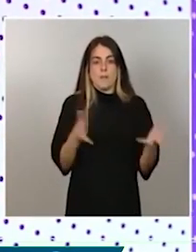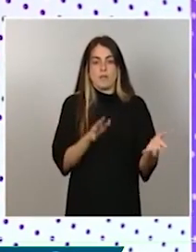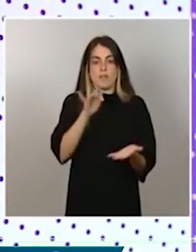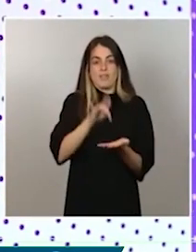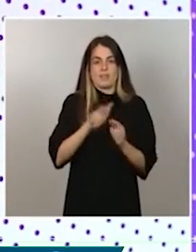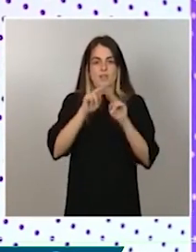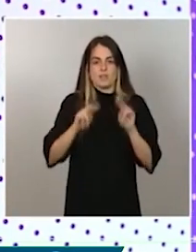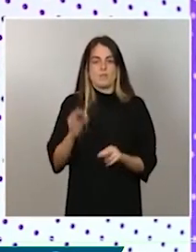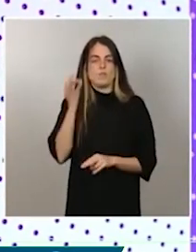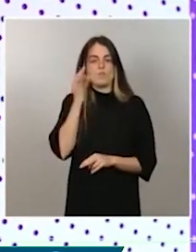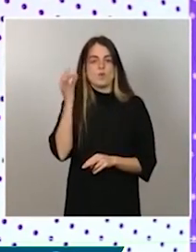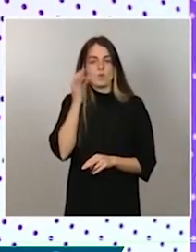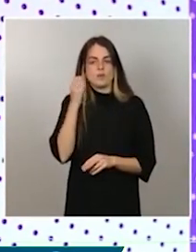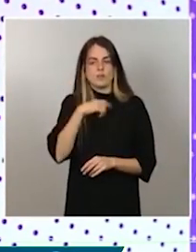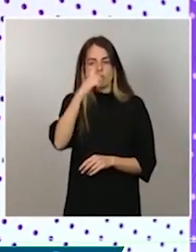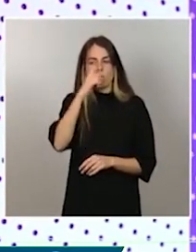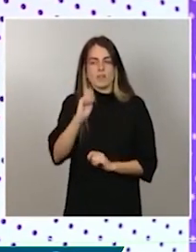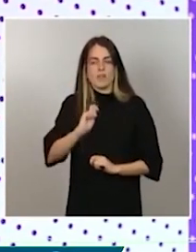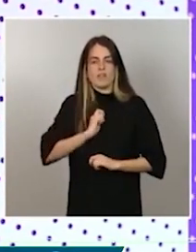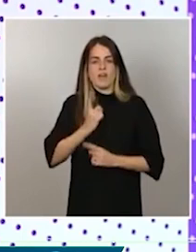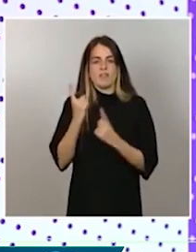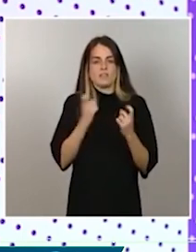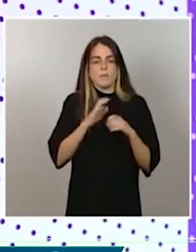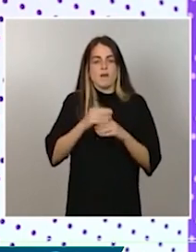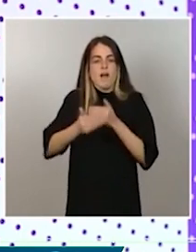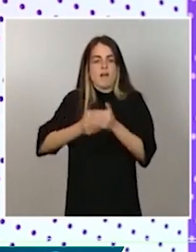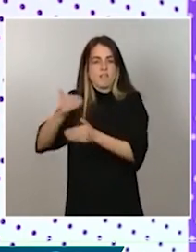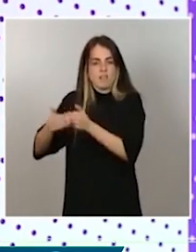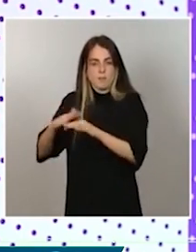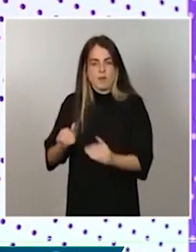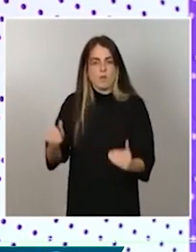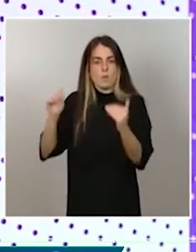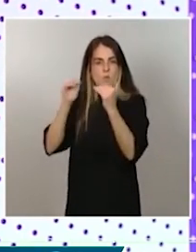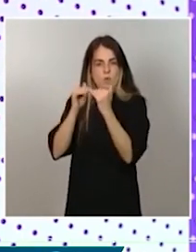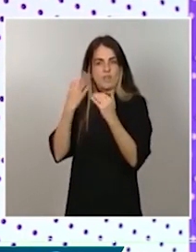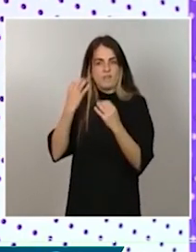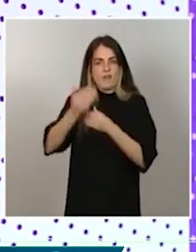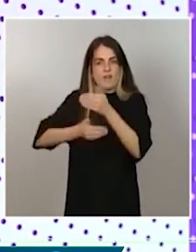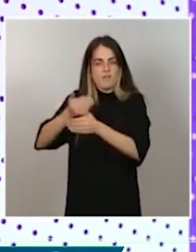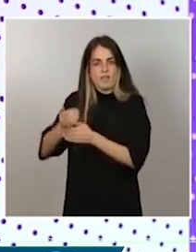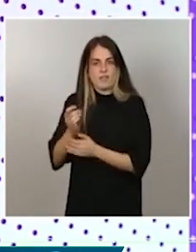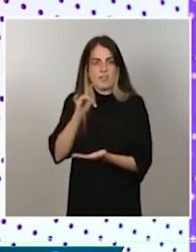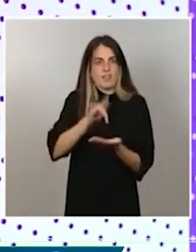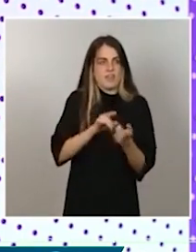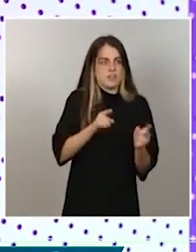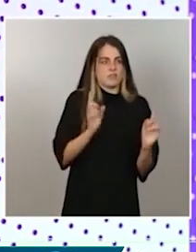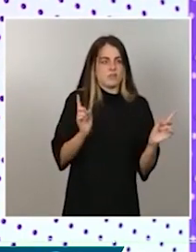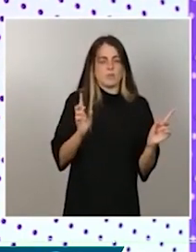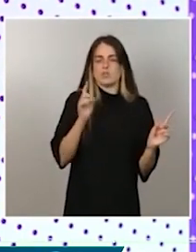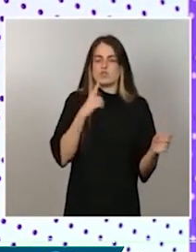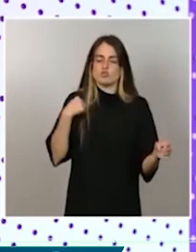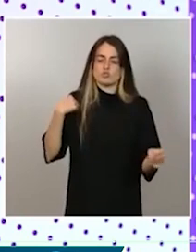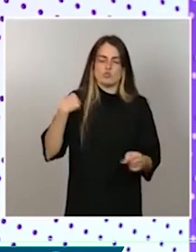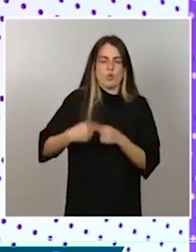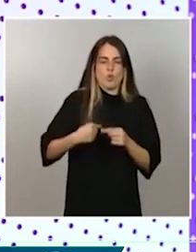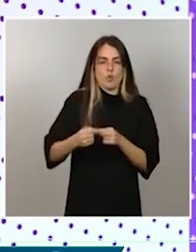sea la educación que lleve a nuestros hijos a un futuro correcto? No. Bueno, pues todas estas cosas que la gente no